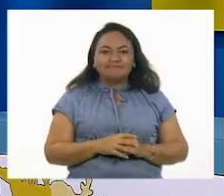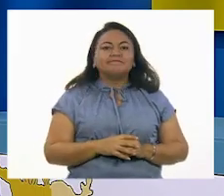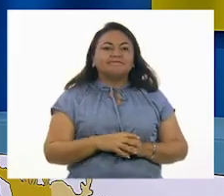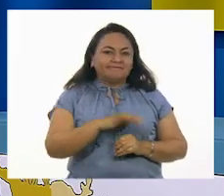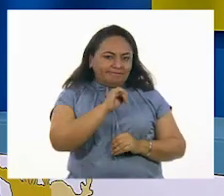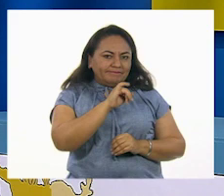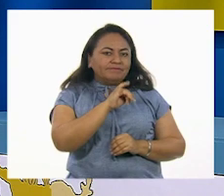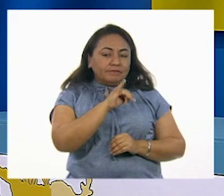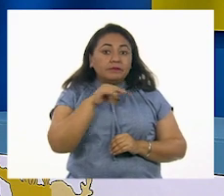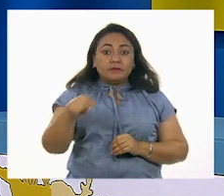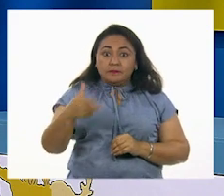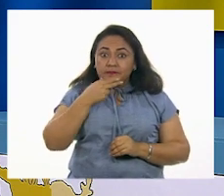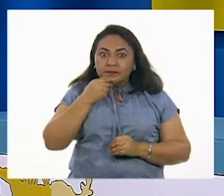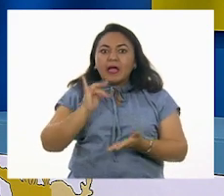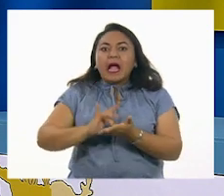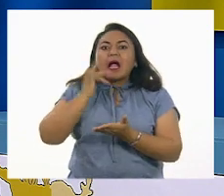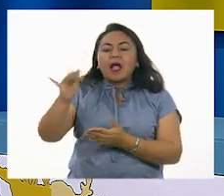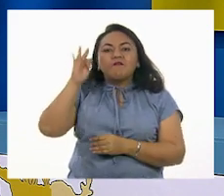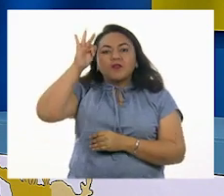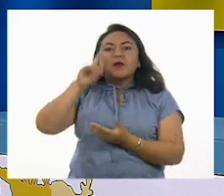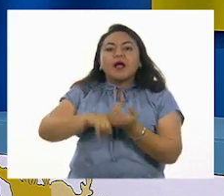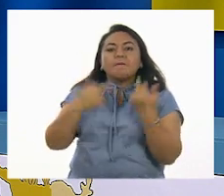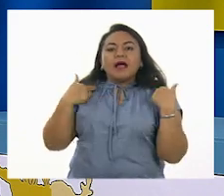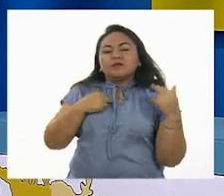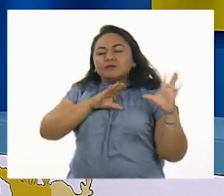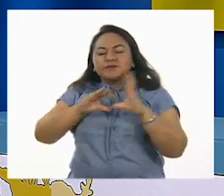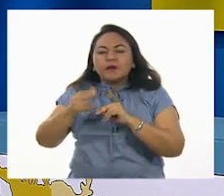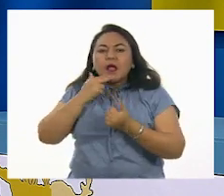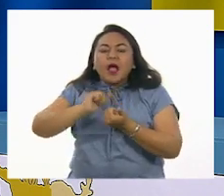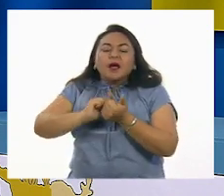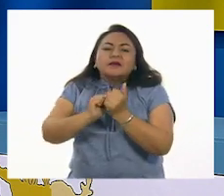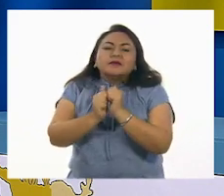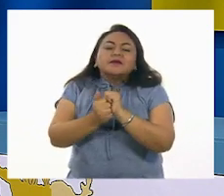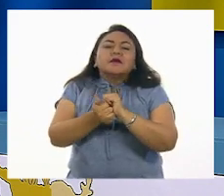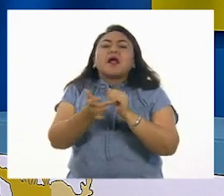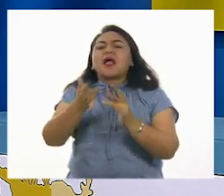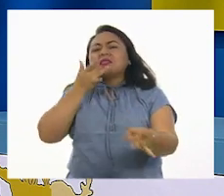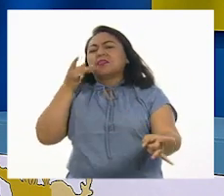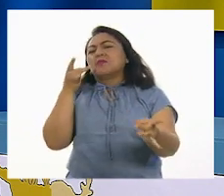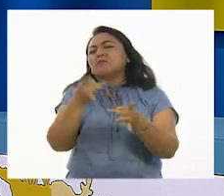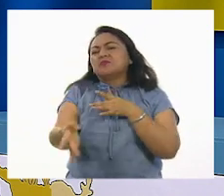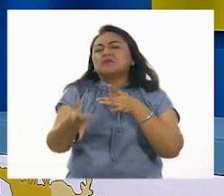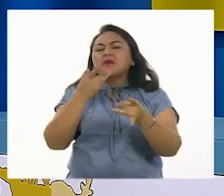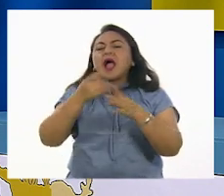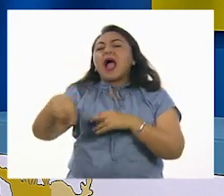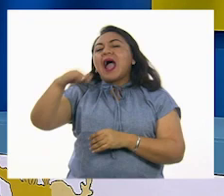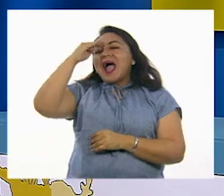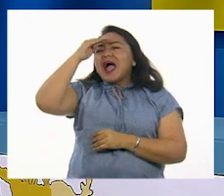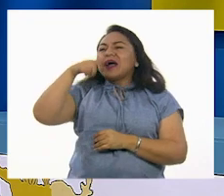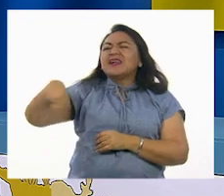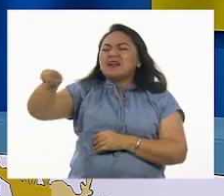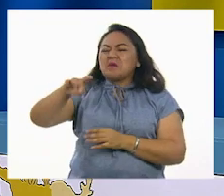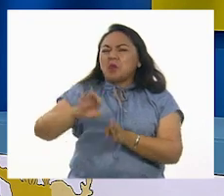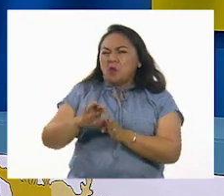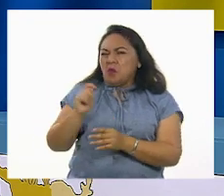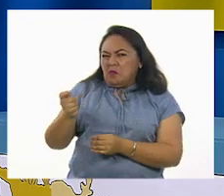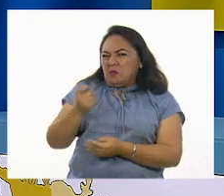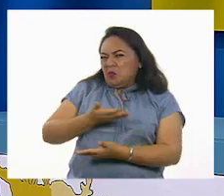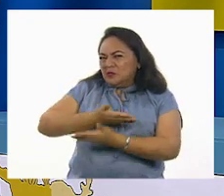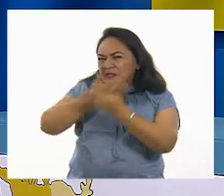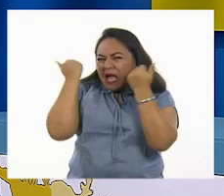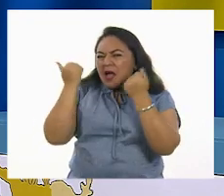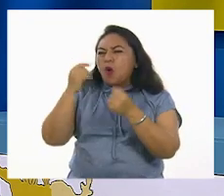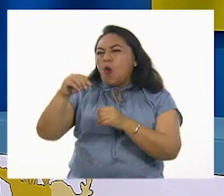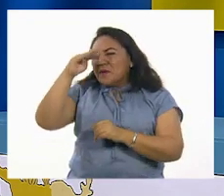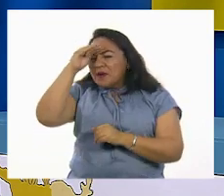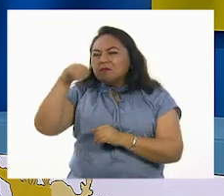fue producto de la filosofía que lo formó, pues logró superar y romper la idea de que los persas eran bárbaros para adoptar su